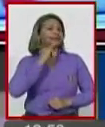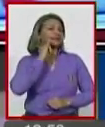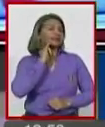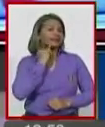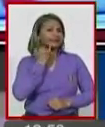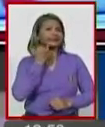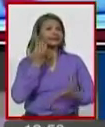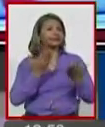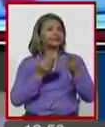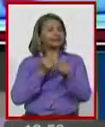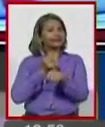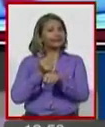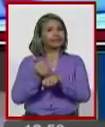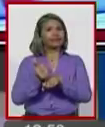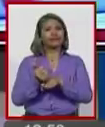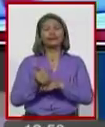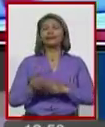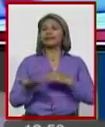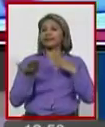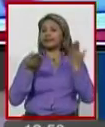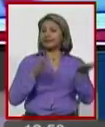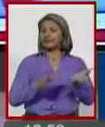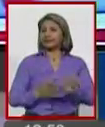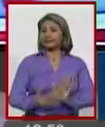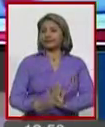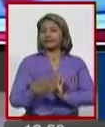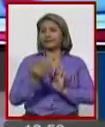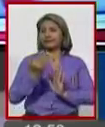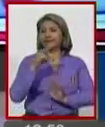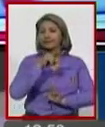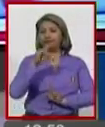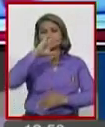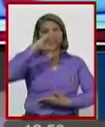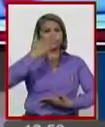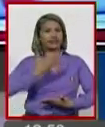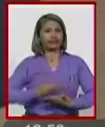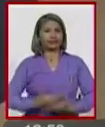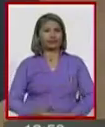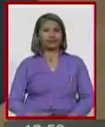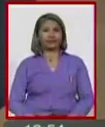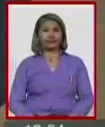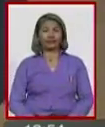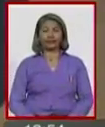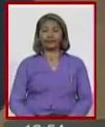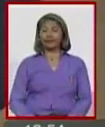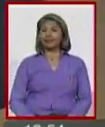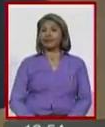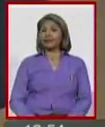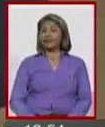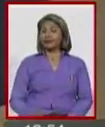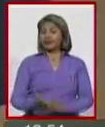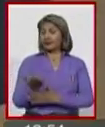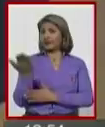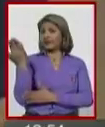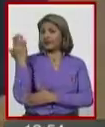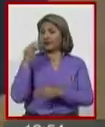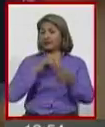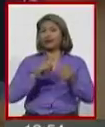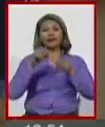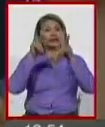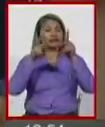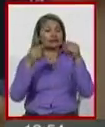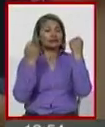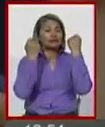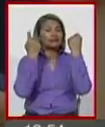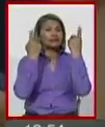celos aparentemente habrían provocado este fatal hecho que fue presenciado por dos de sus hijos. Antes de que ocurra el feminicidio, la